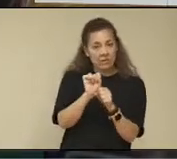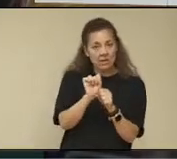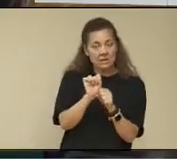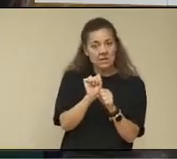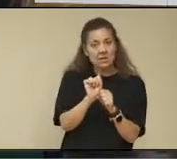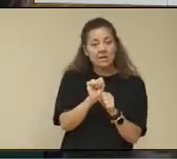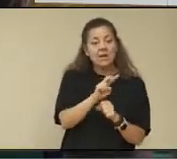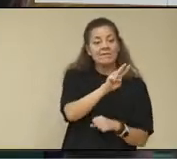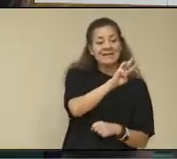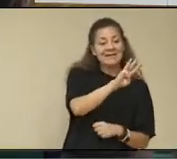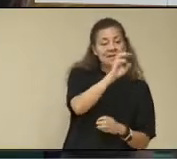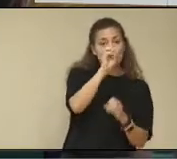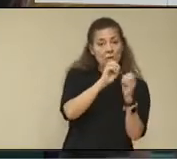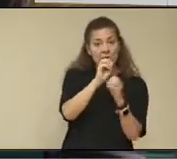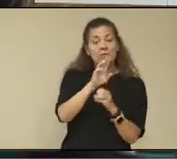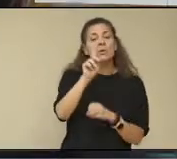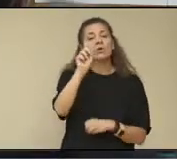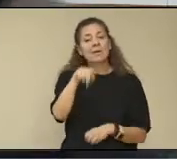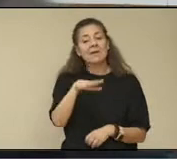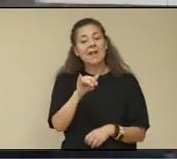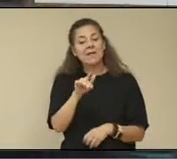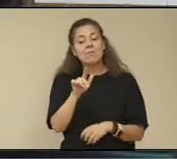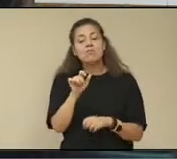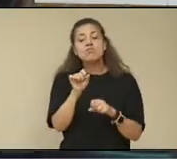en 23%, pero las tenemos